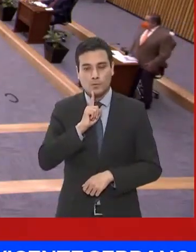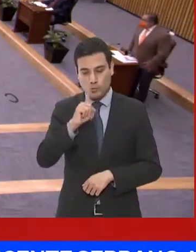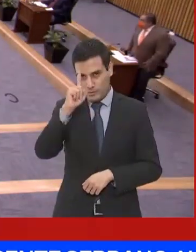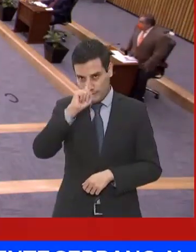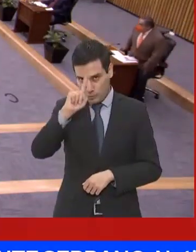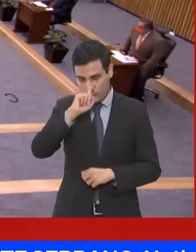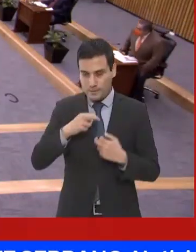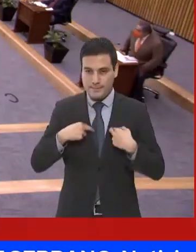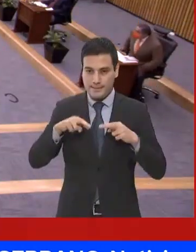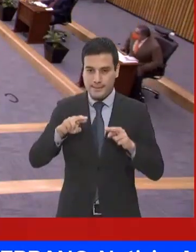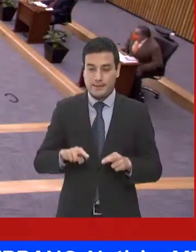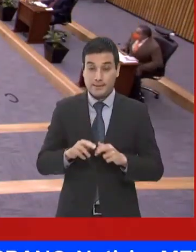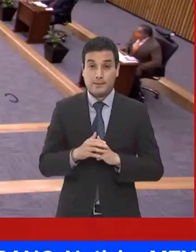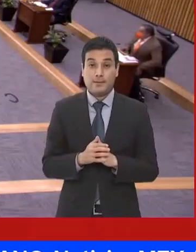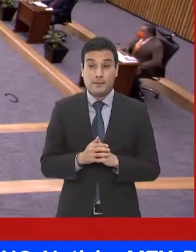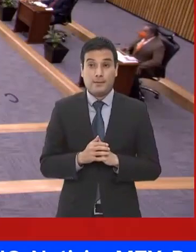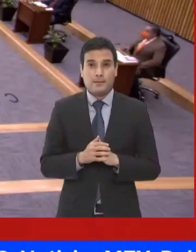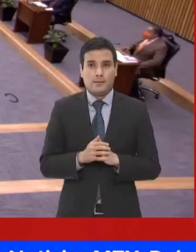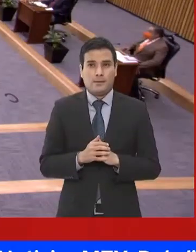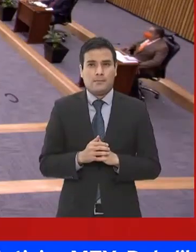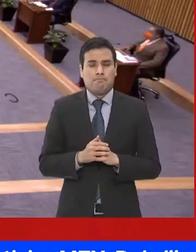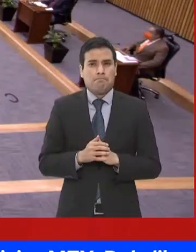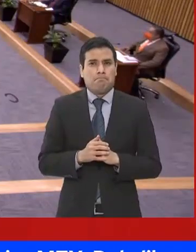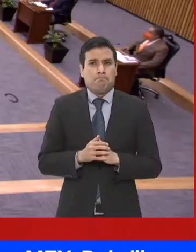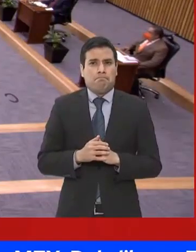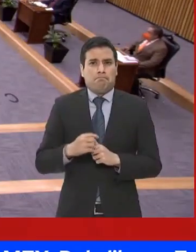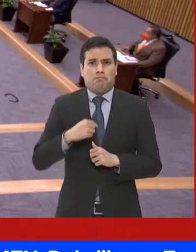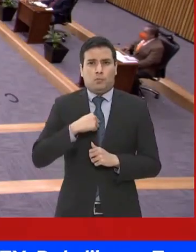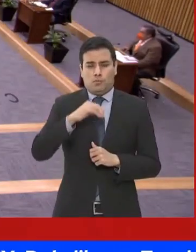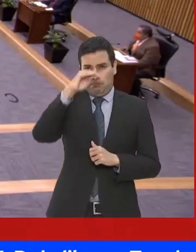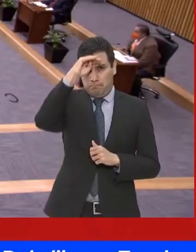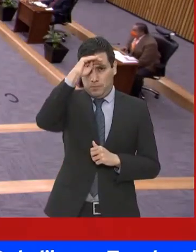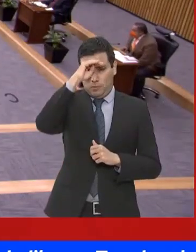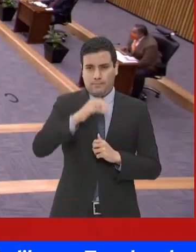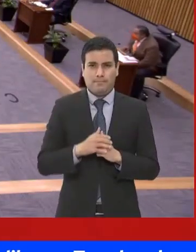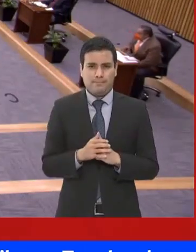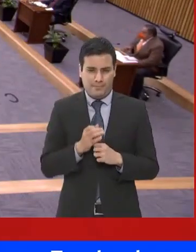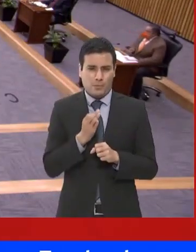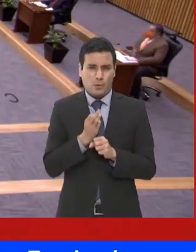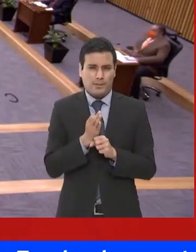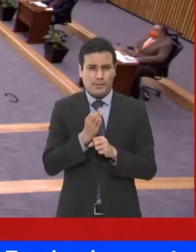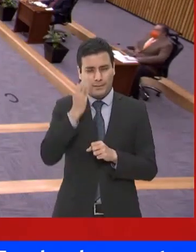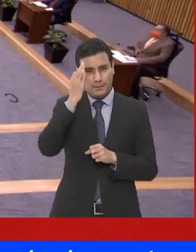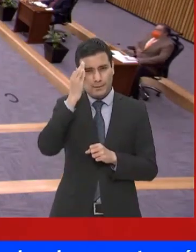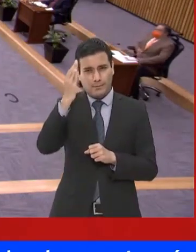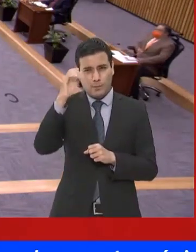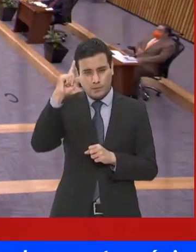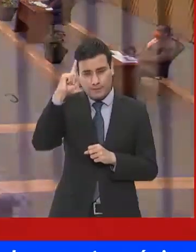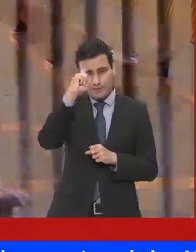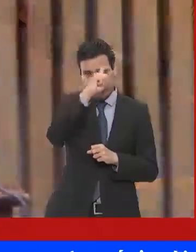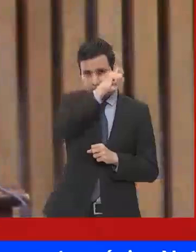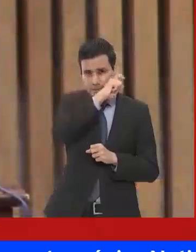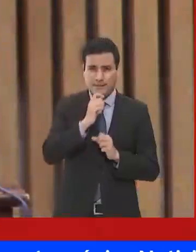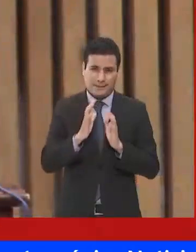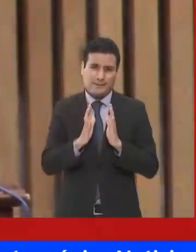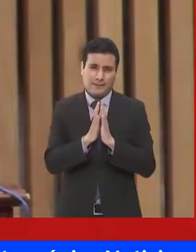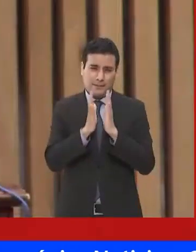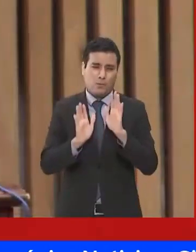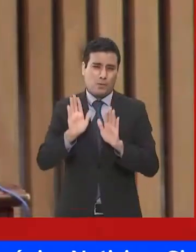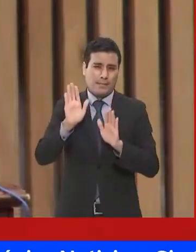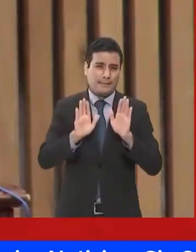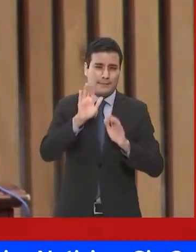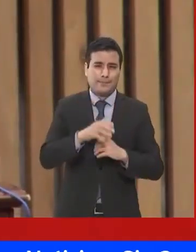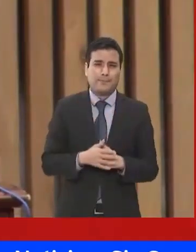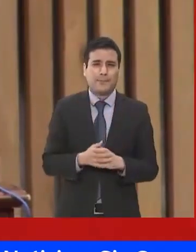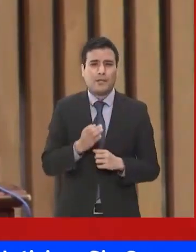lloriquea, están lloriqueando porque no les alcanza, se están anticipando a los tiempos, como bien lo dijo el representante del